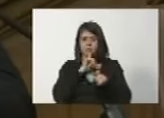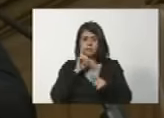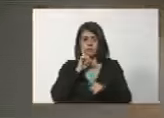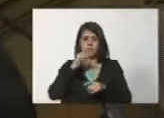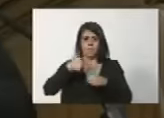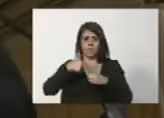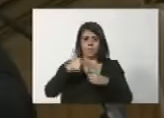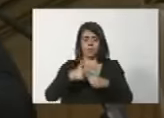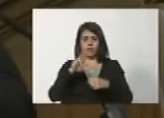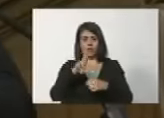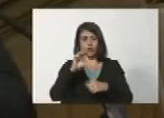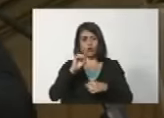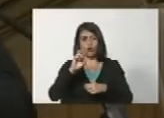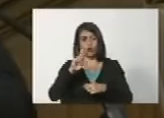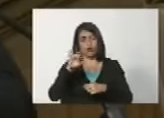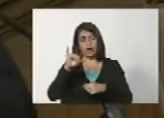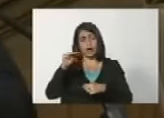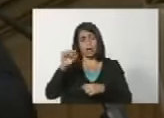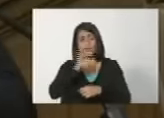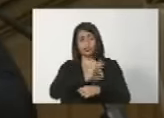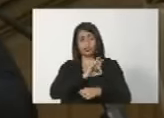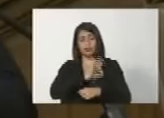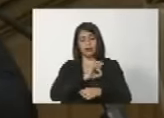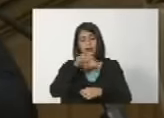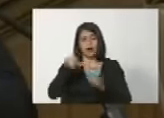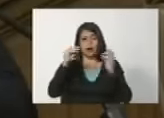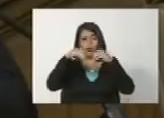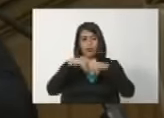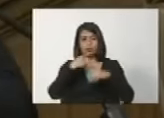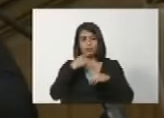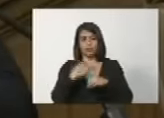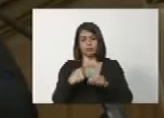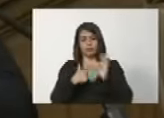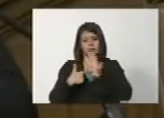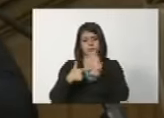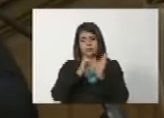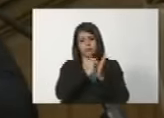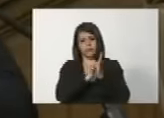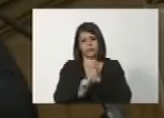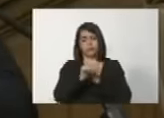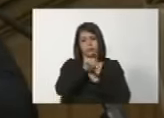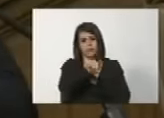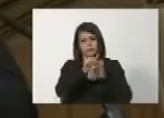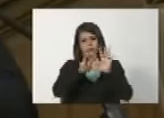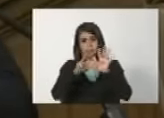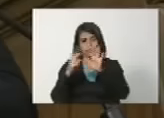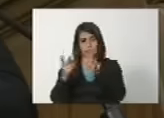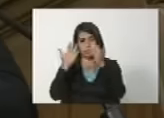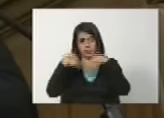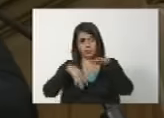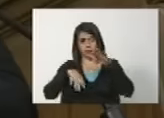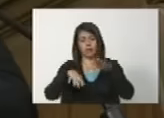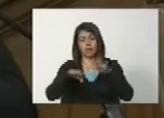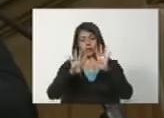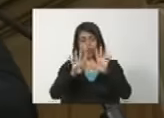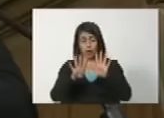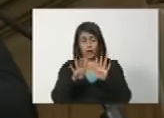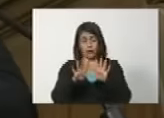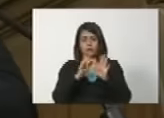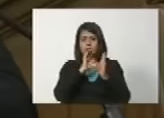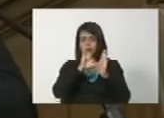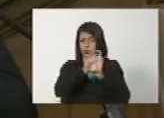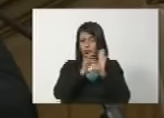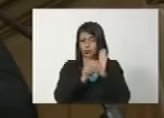denominará Petrolera Roraima Sociedad Anónima, de conformidad con lo consagrado en el artículo 187, numeral 9, de